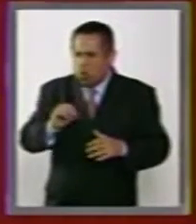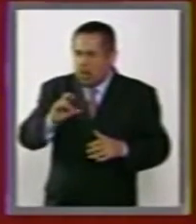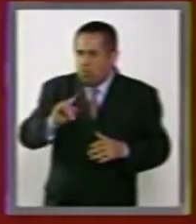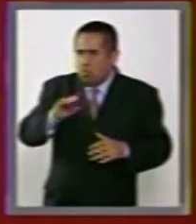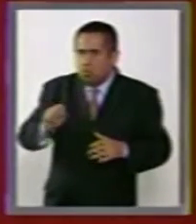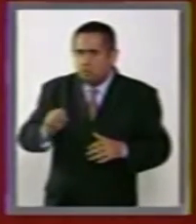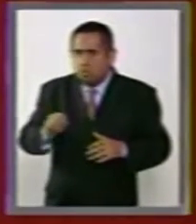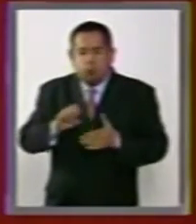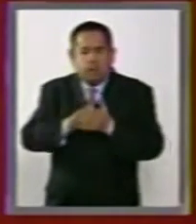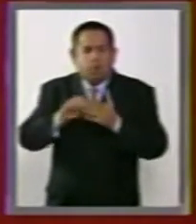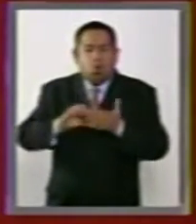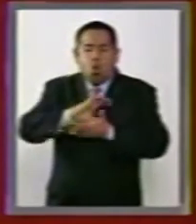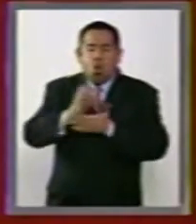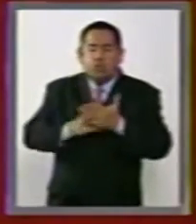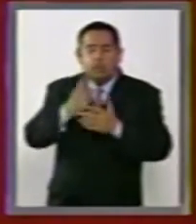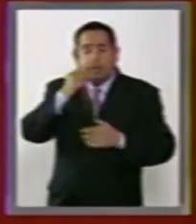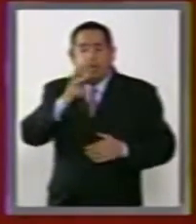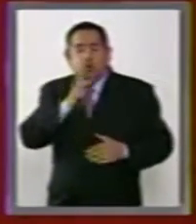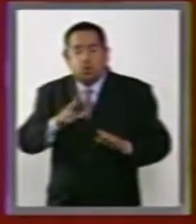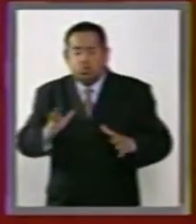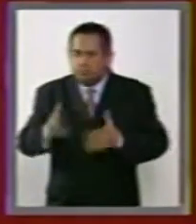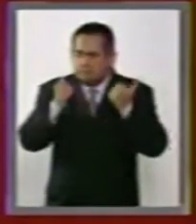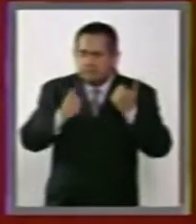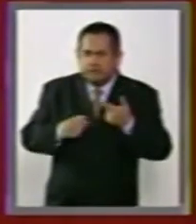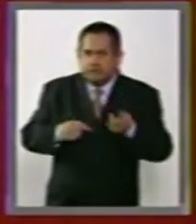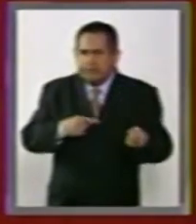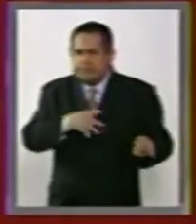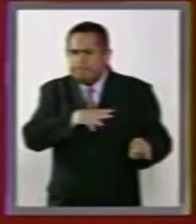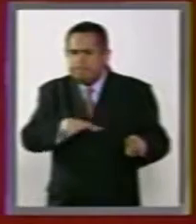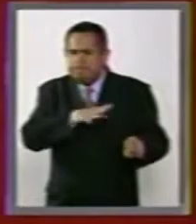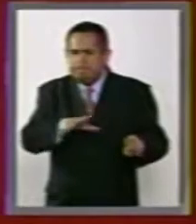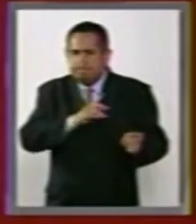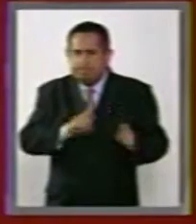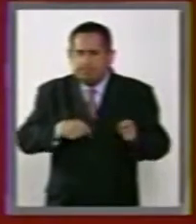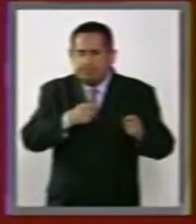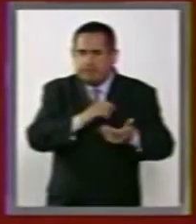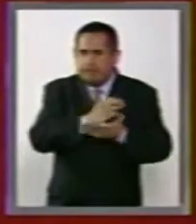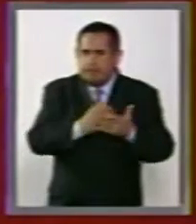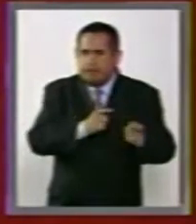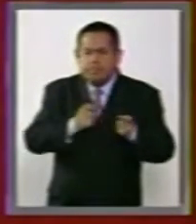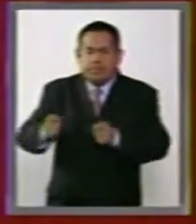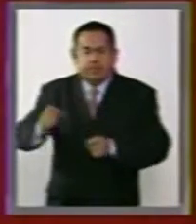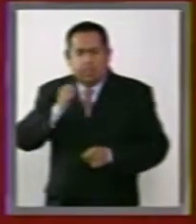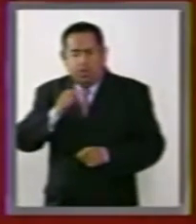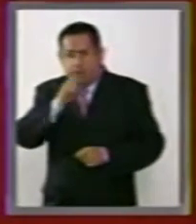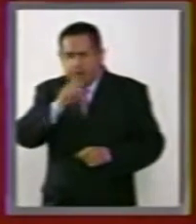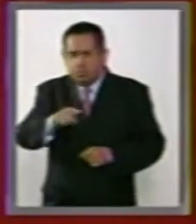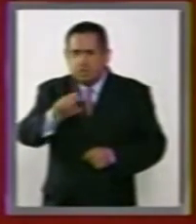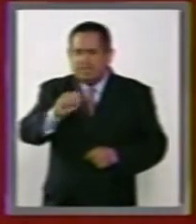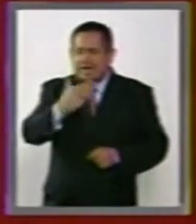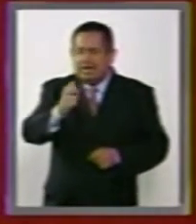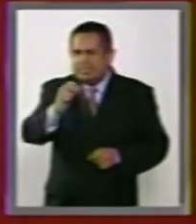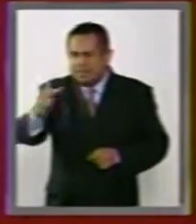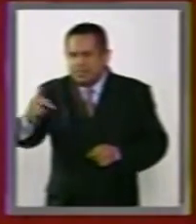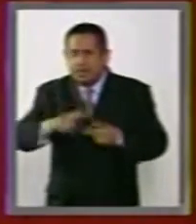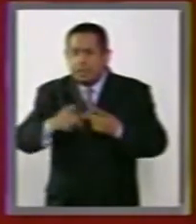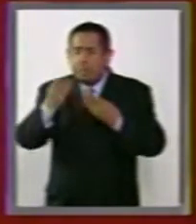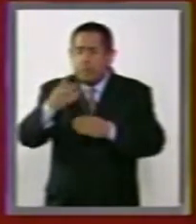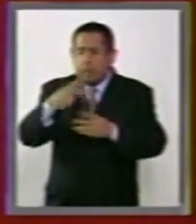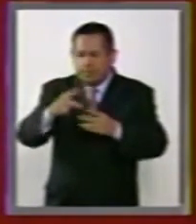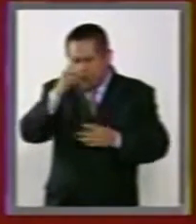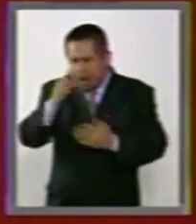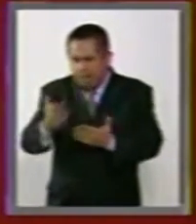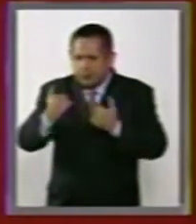caso de los contratos de coberturas petroleras que se niegan a entregar al Senado tanto la Secretaría de Hacienda como el Banco de